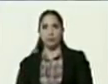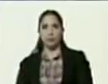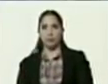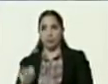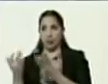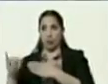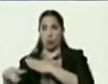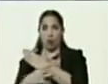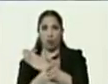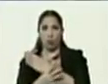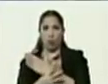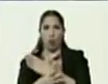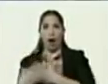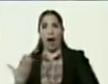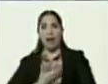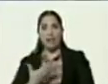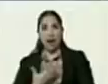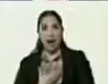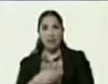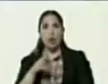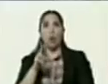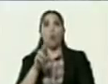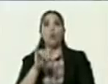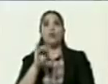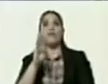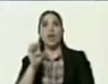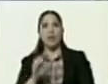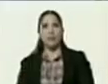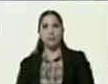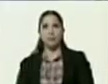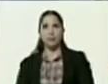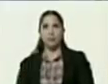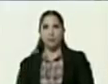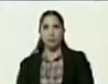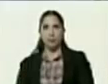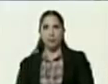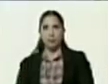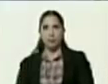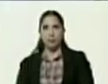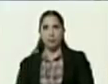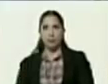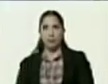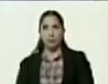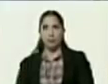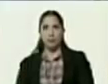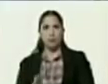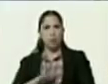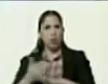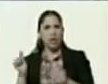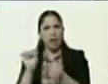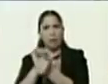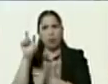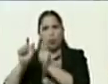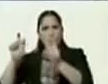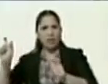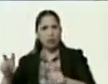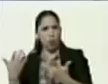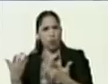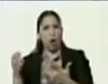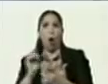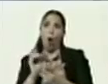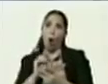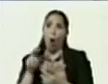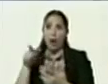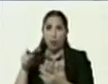Guaidó a un alcalde del uribismo ¿y por qué no lo capturaron? ¿o es que son cómplices?